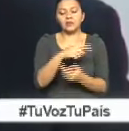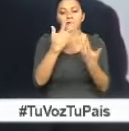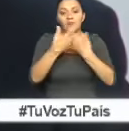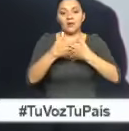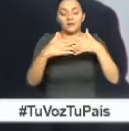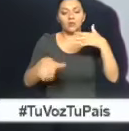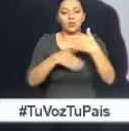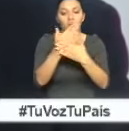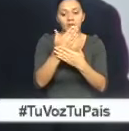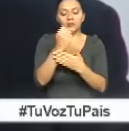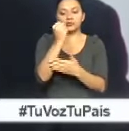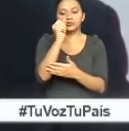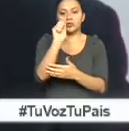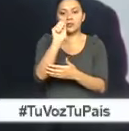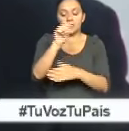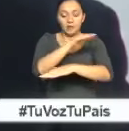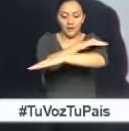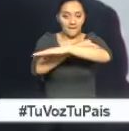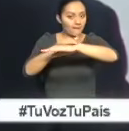obra subterránea, así